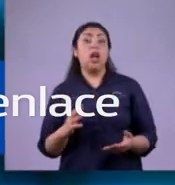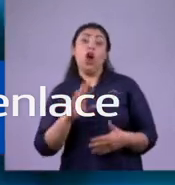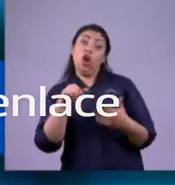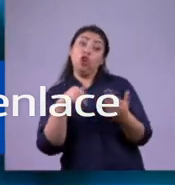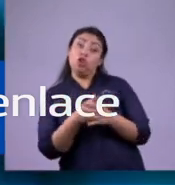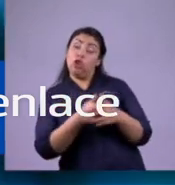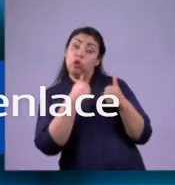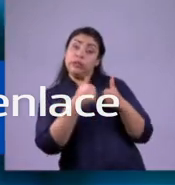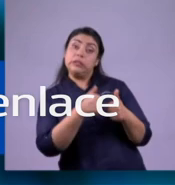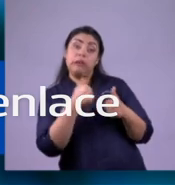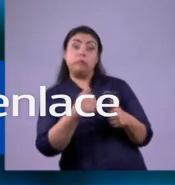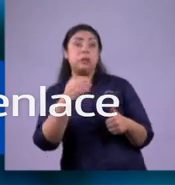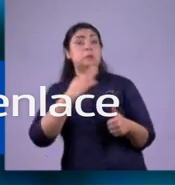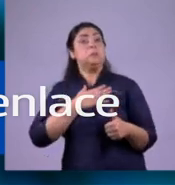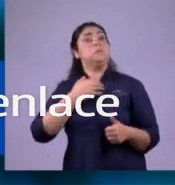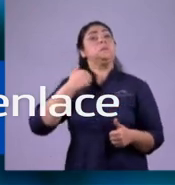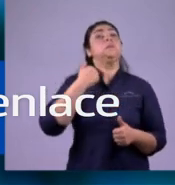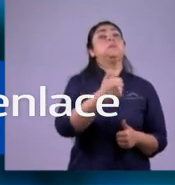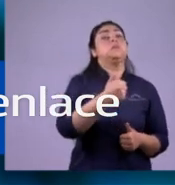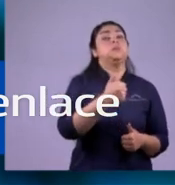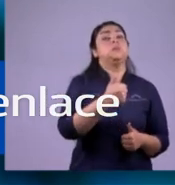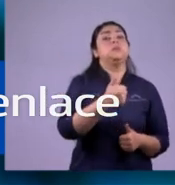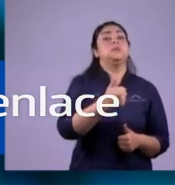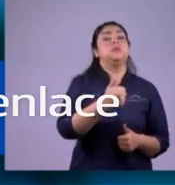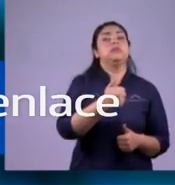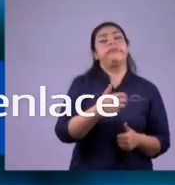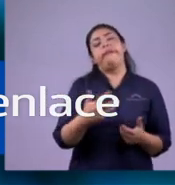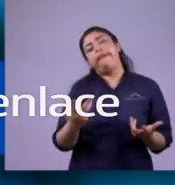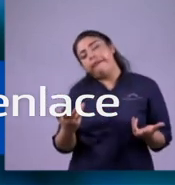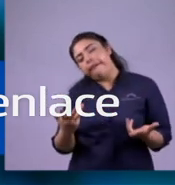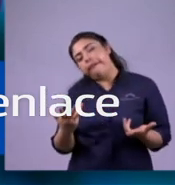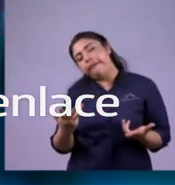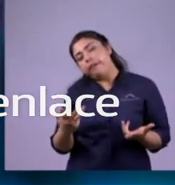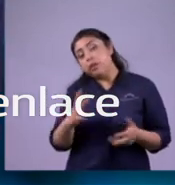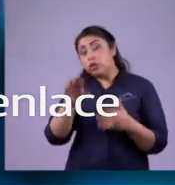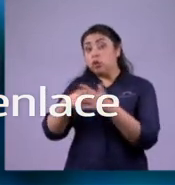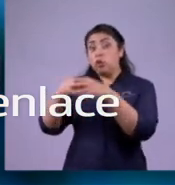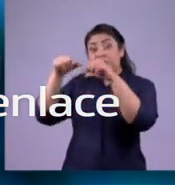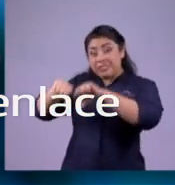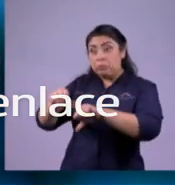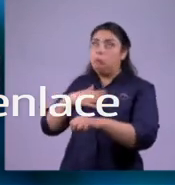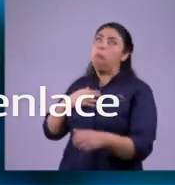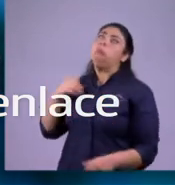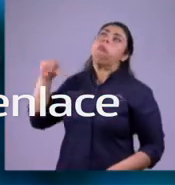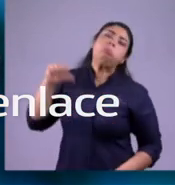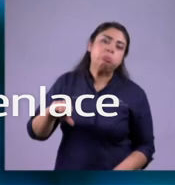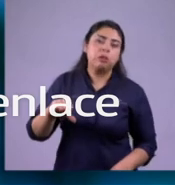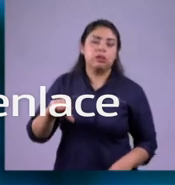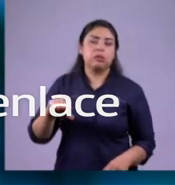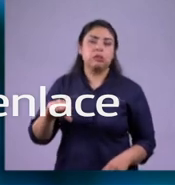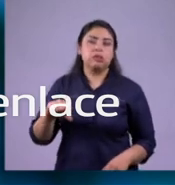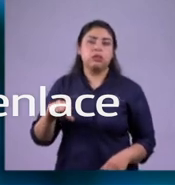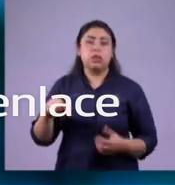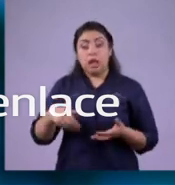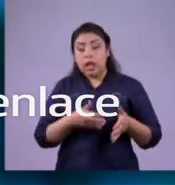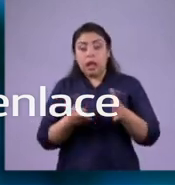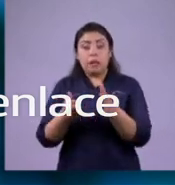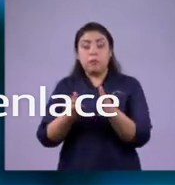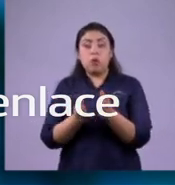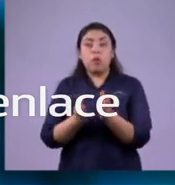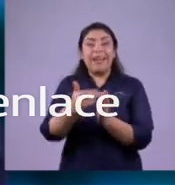estos tropiezan dice la escritura es decir cambian su caminar y aún su destino